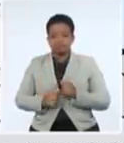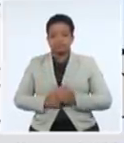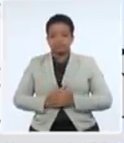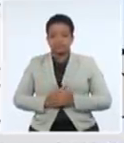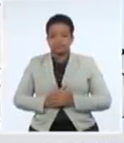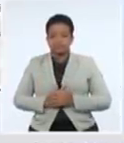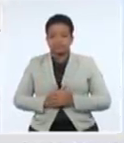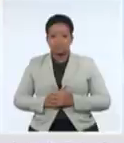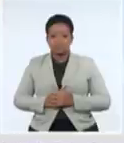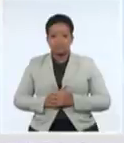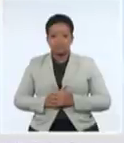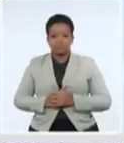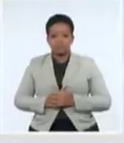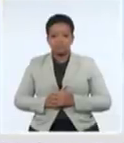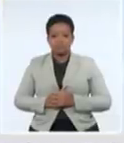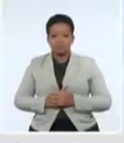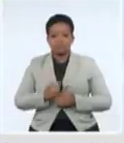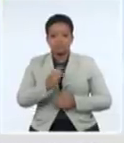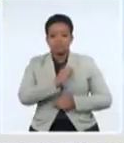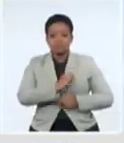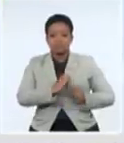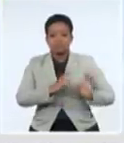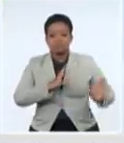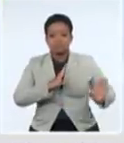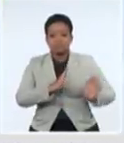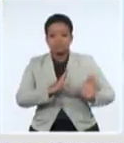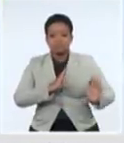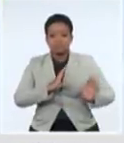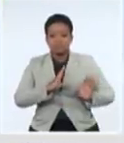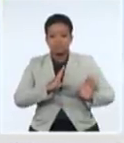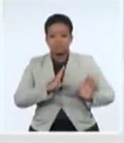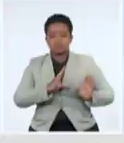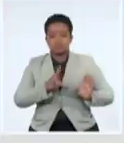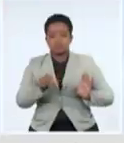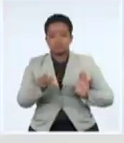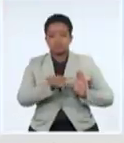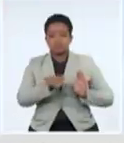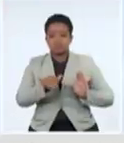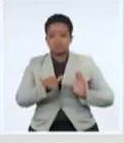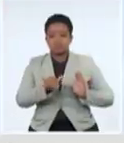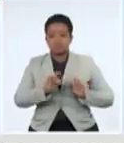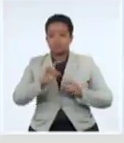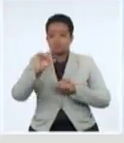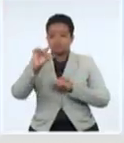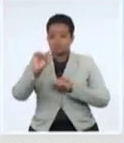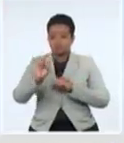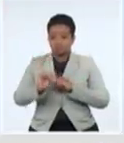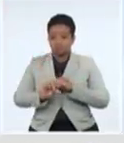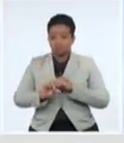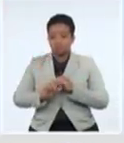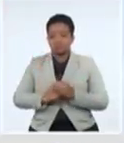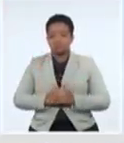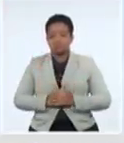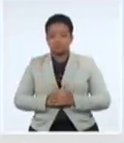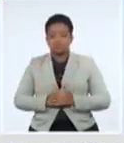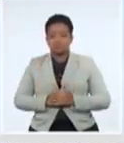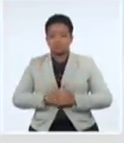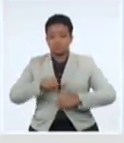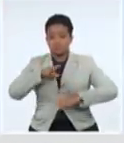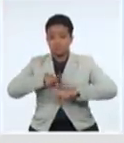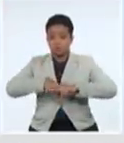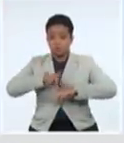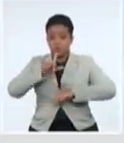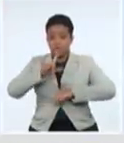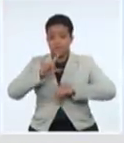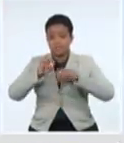Y el oriente de nuestro país, pues también disminuyendo los casos, no obstante Holguín todavía con una cifra